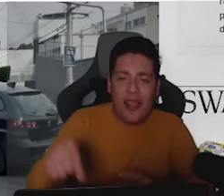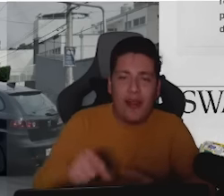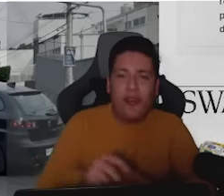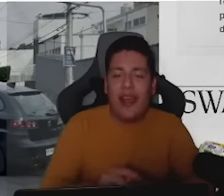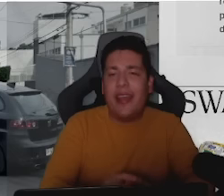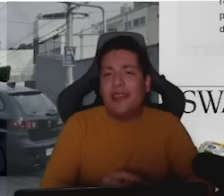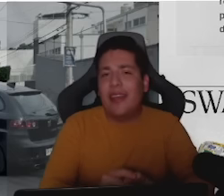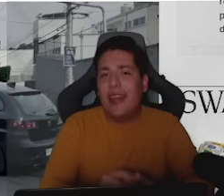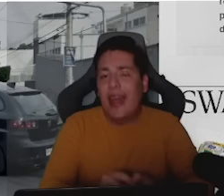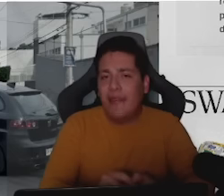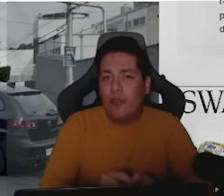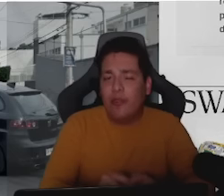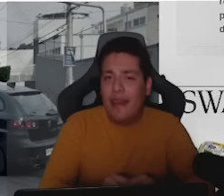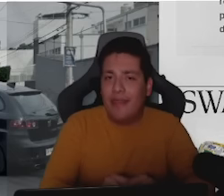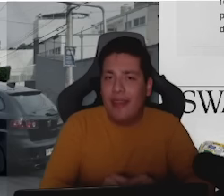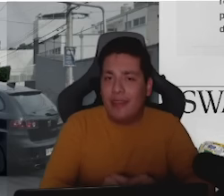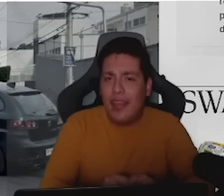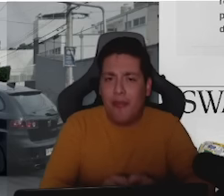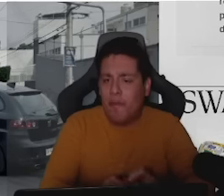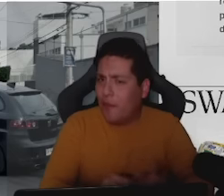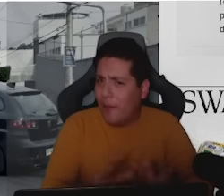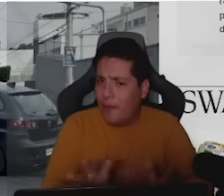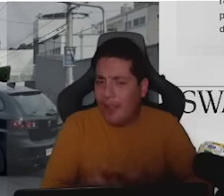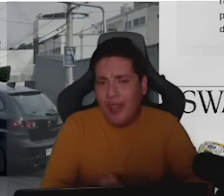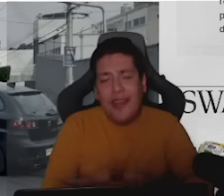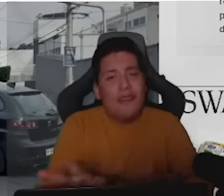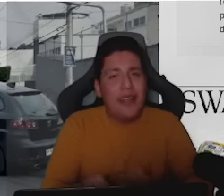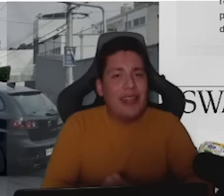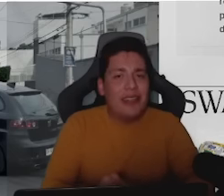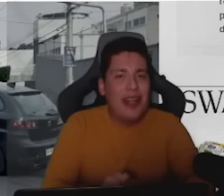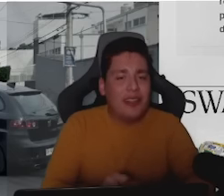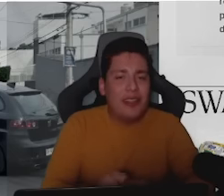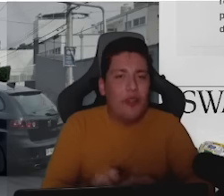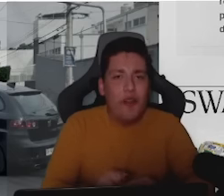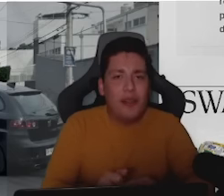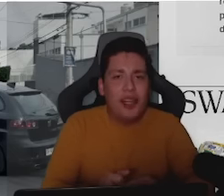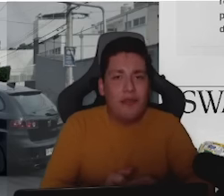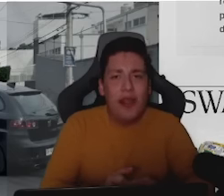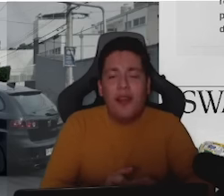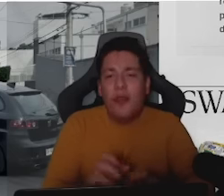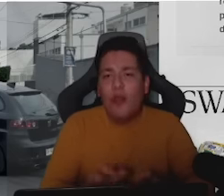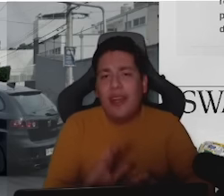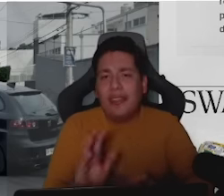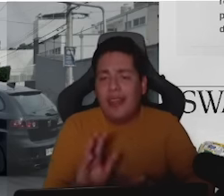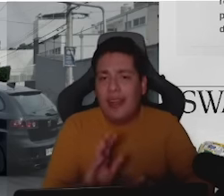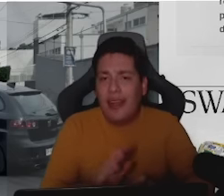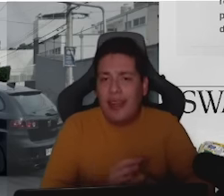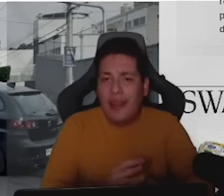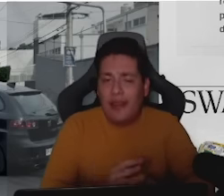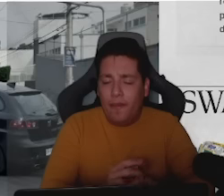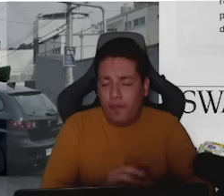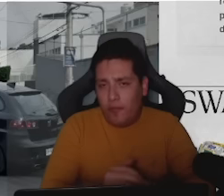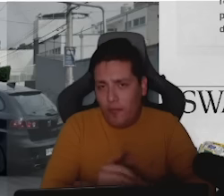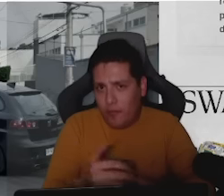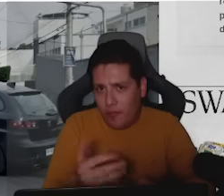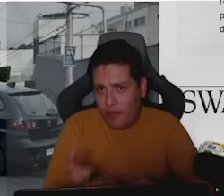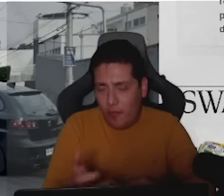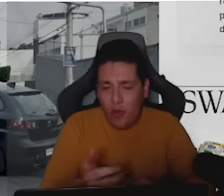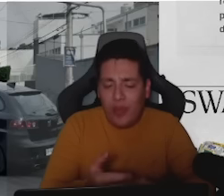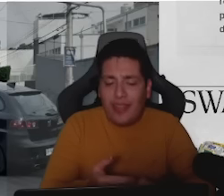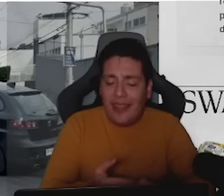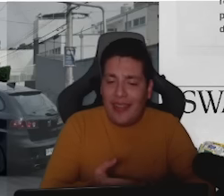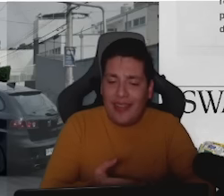quienes cometieron este acto tan deleznable porque a pesar de que sea Ciro Gómez Leyva nunca se le